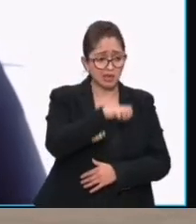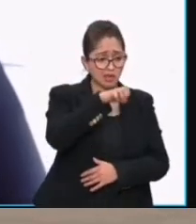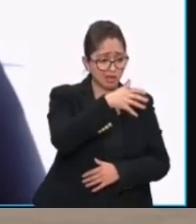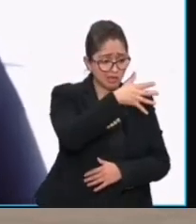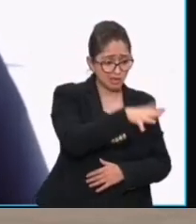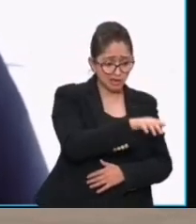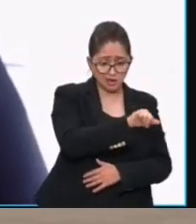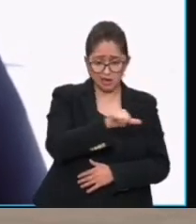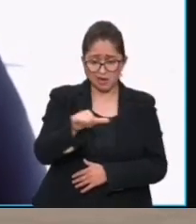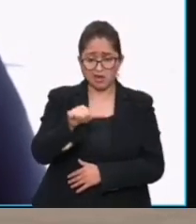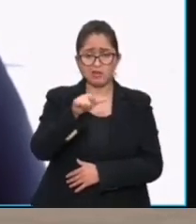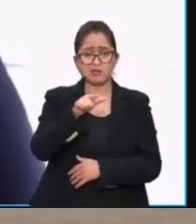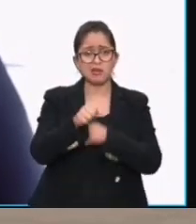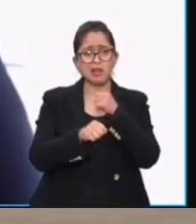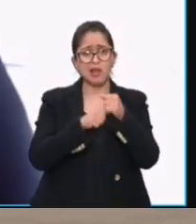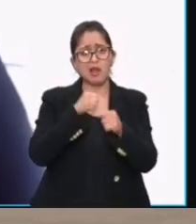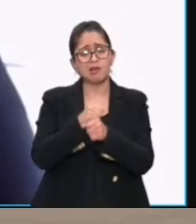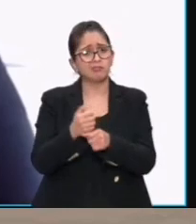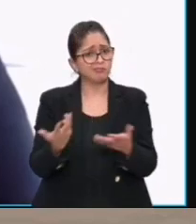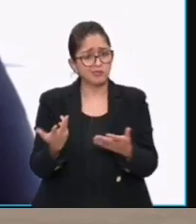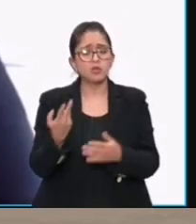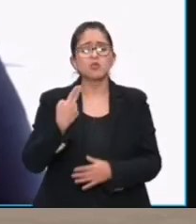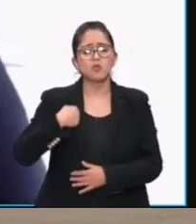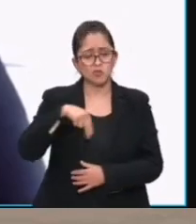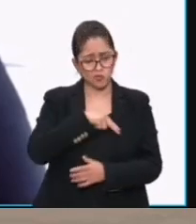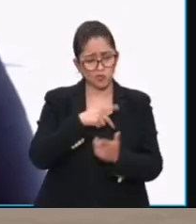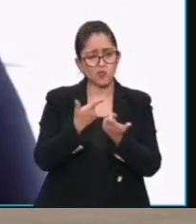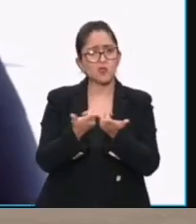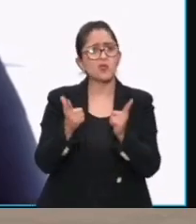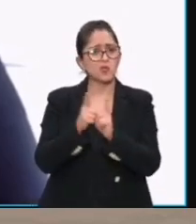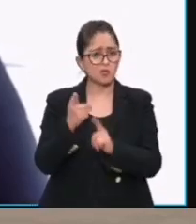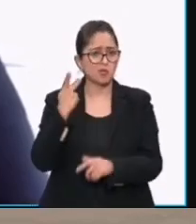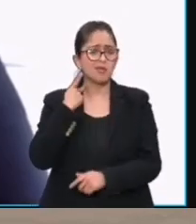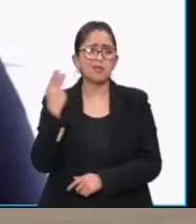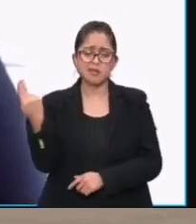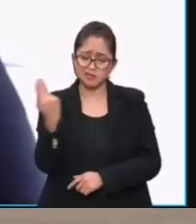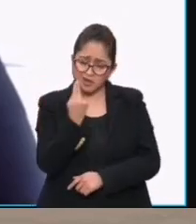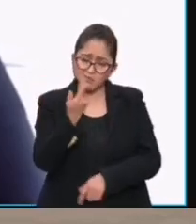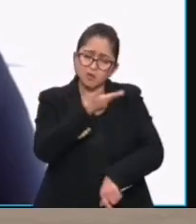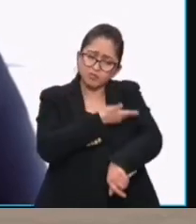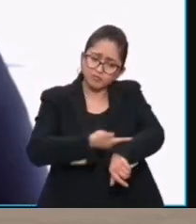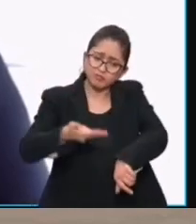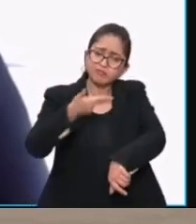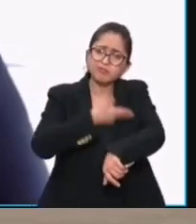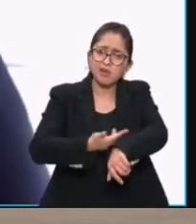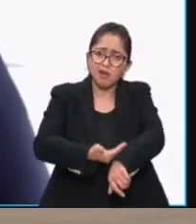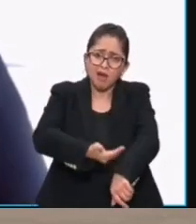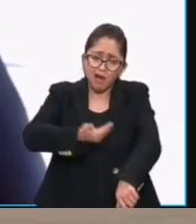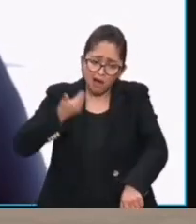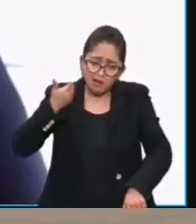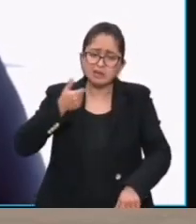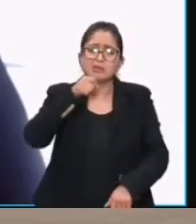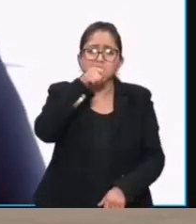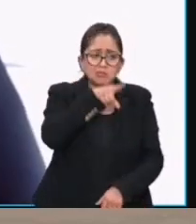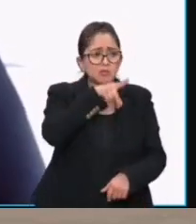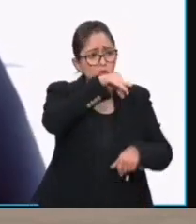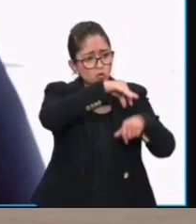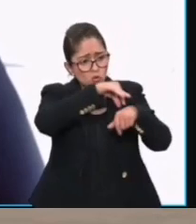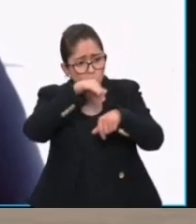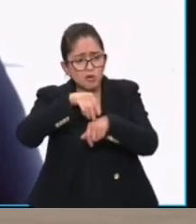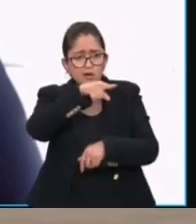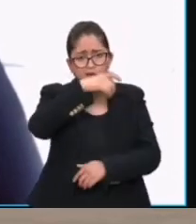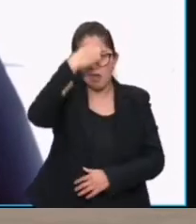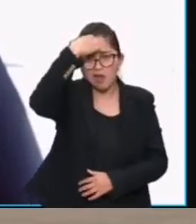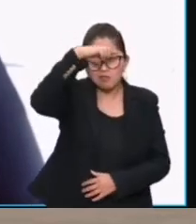17 años de edad. Entonces, para nosotros trabajar en la prevención y en el tener con la cantidad de médicos necesarios